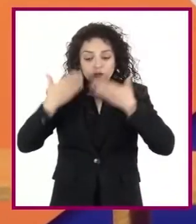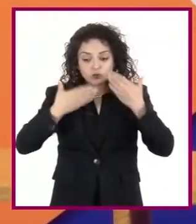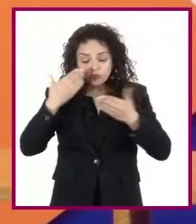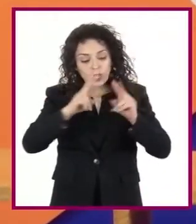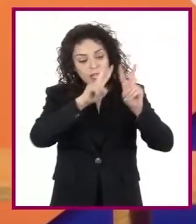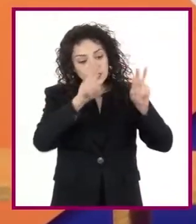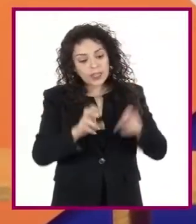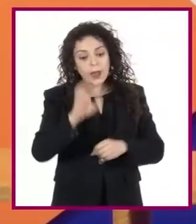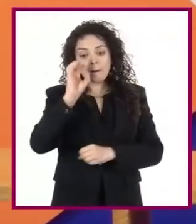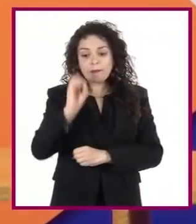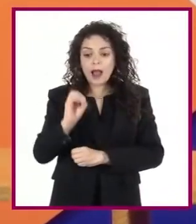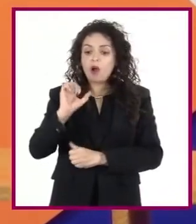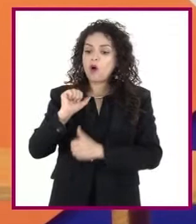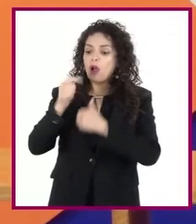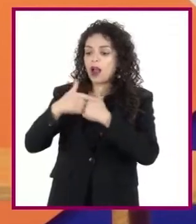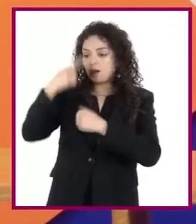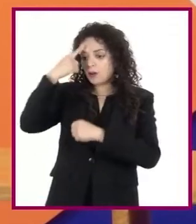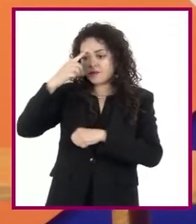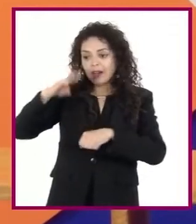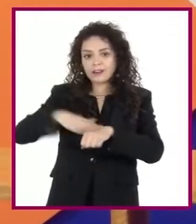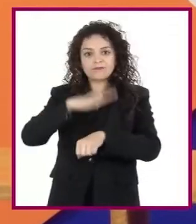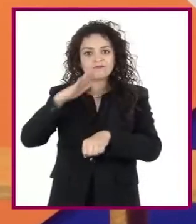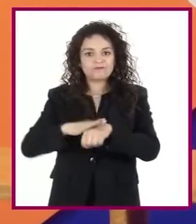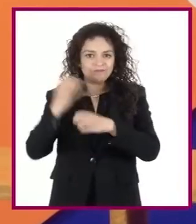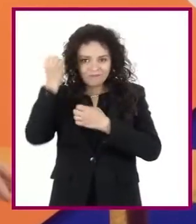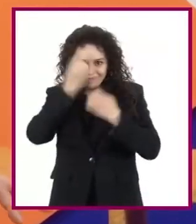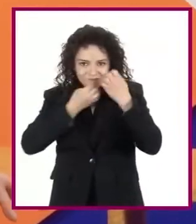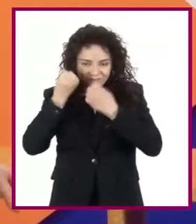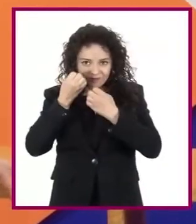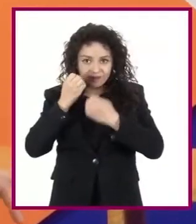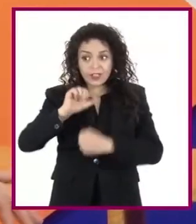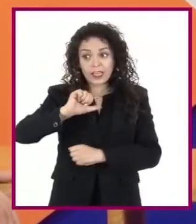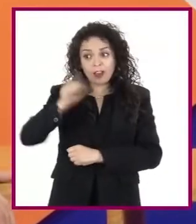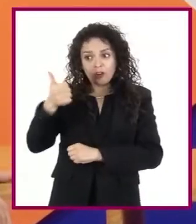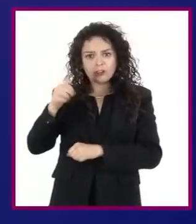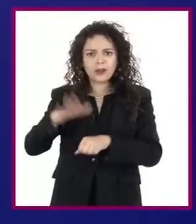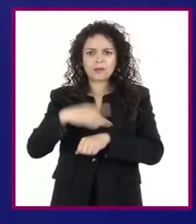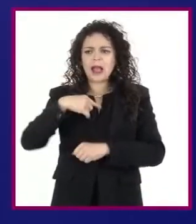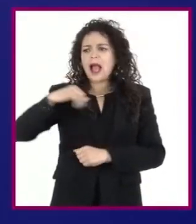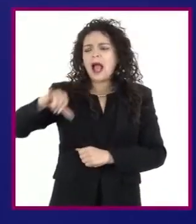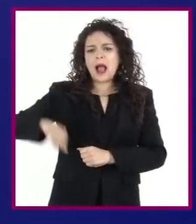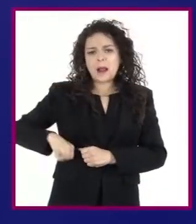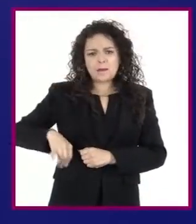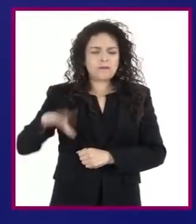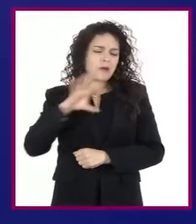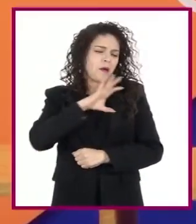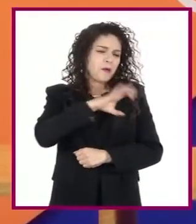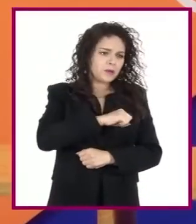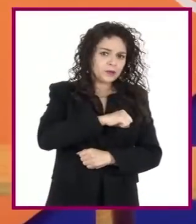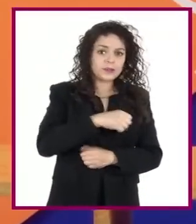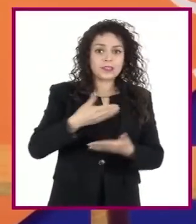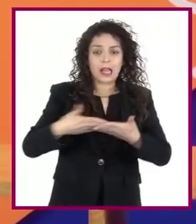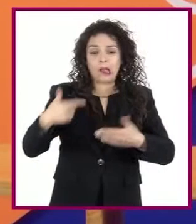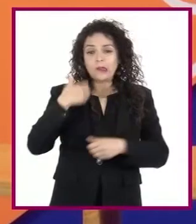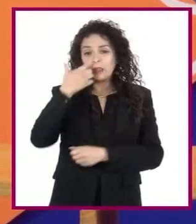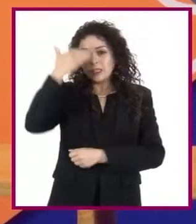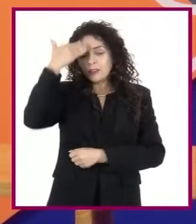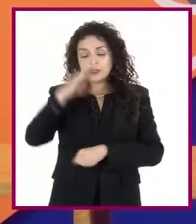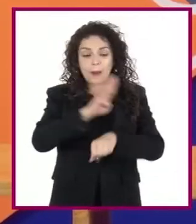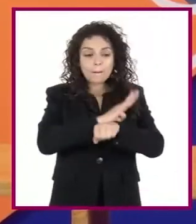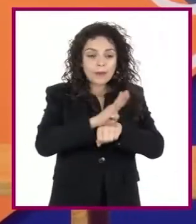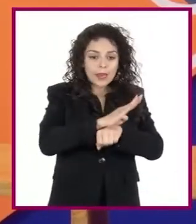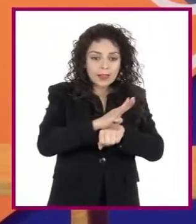evaluación y en otros por gusto. Y ahora estoy interesada en saber acerca de los beneficios y riesgos a los